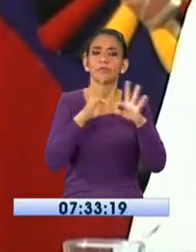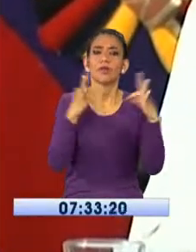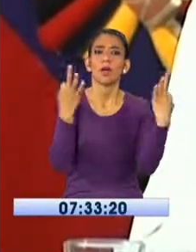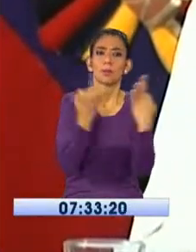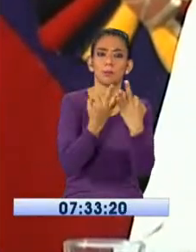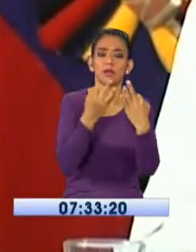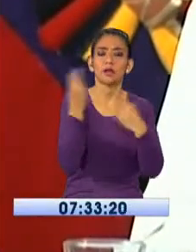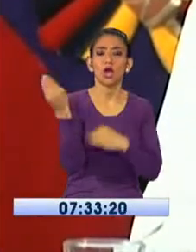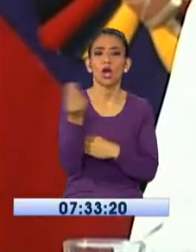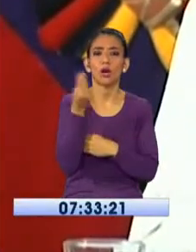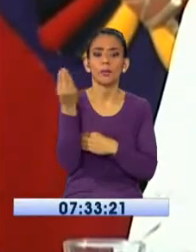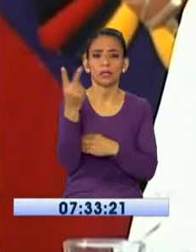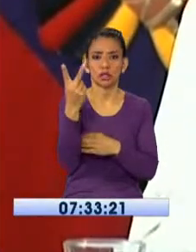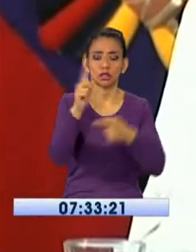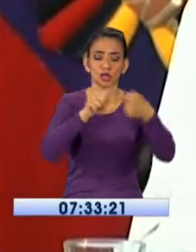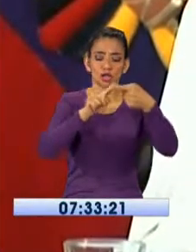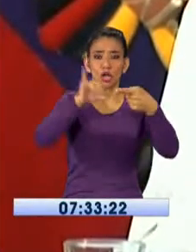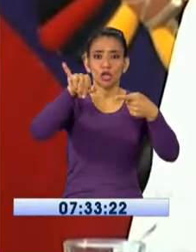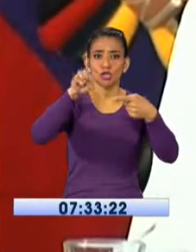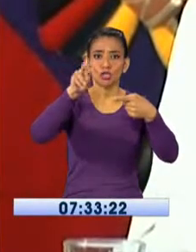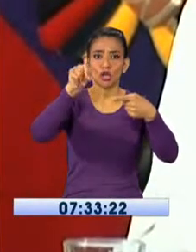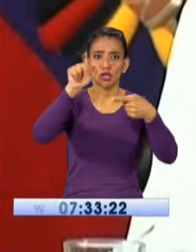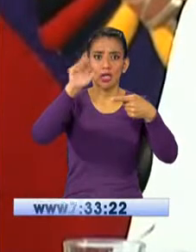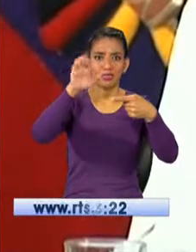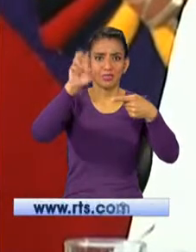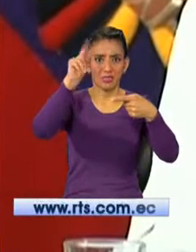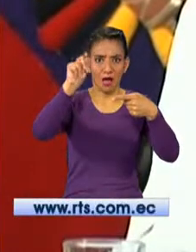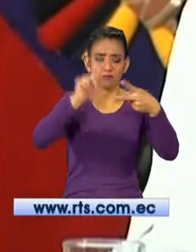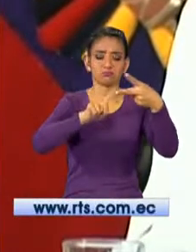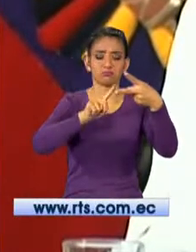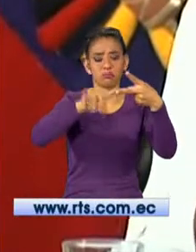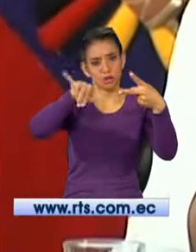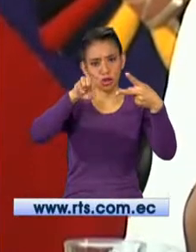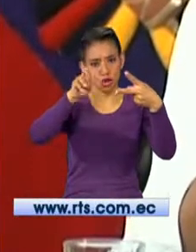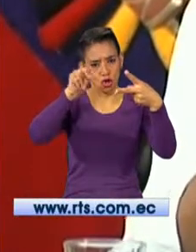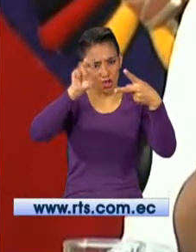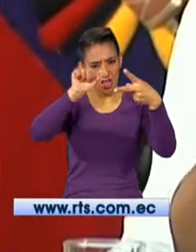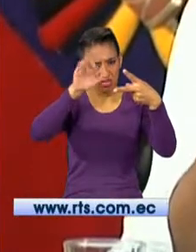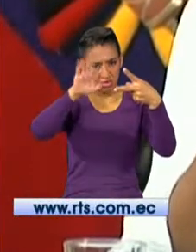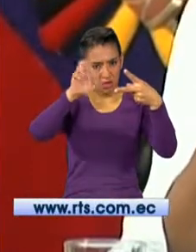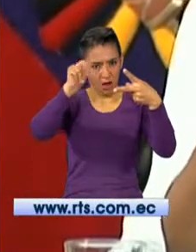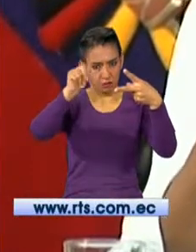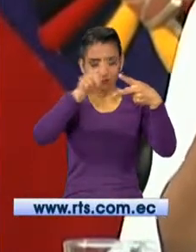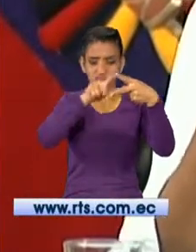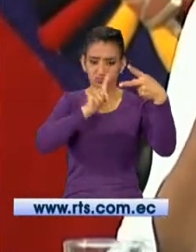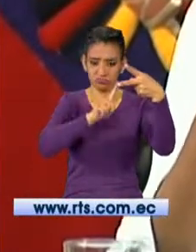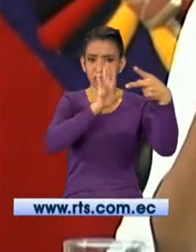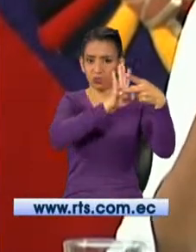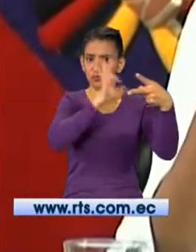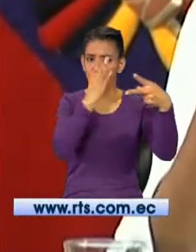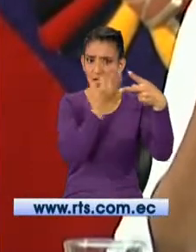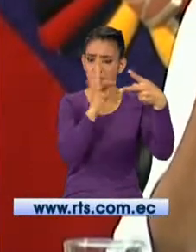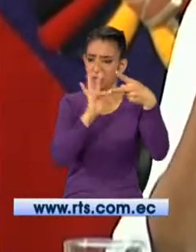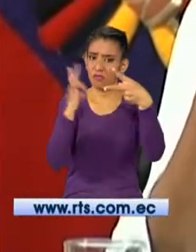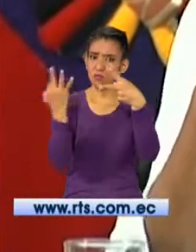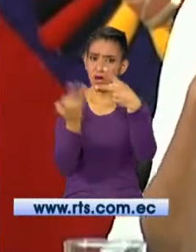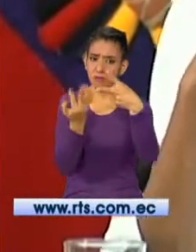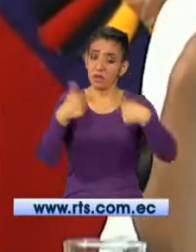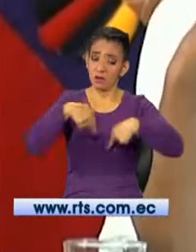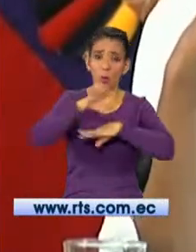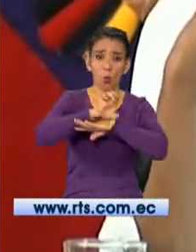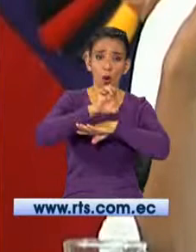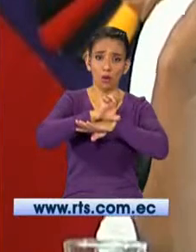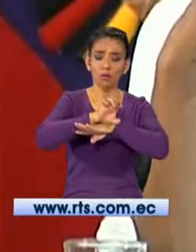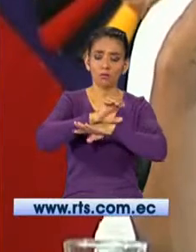de los jóvenes bomberos Jonathan Gasimba y Jonathan Vázquez, a sus familias, ¿no? Y en nombre de la patria,